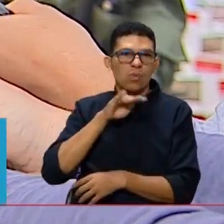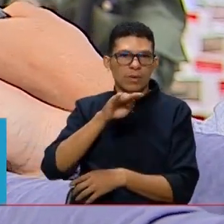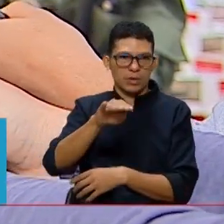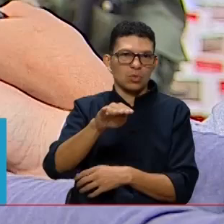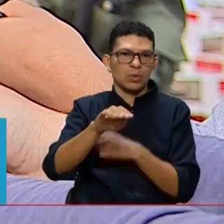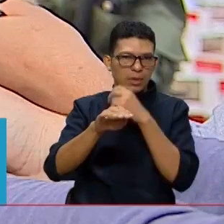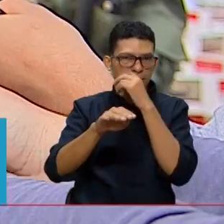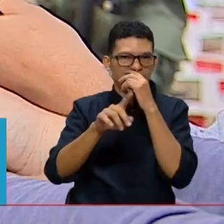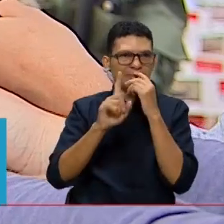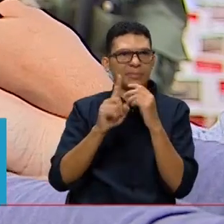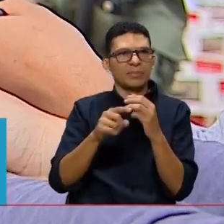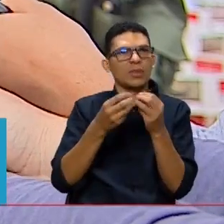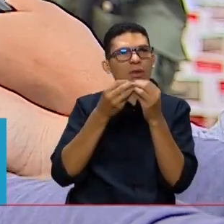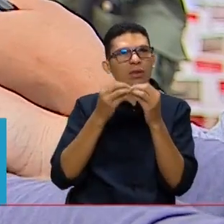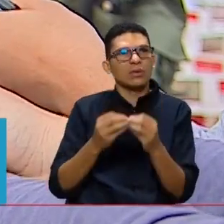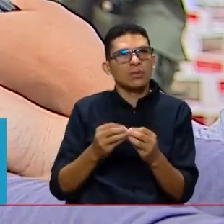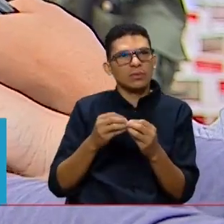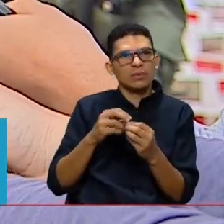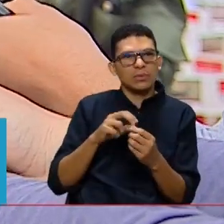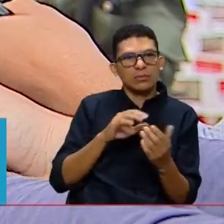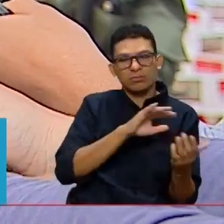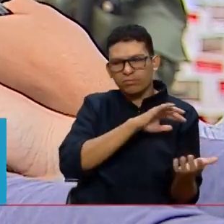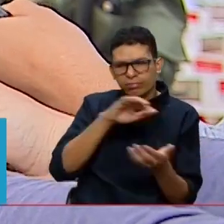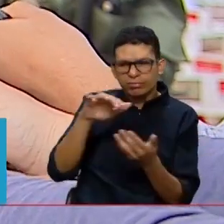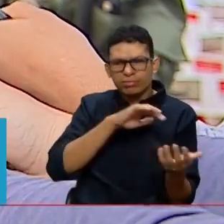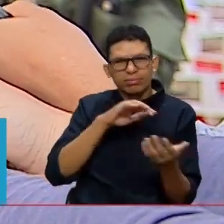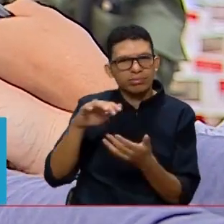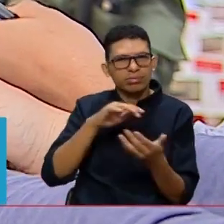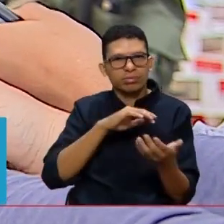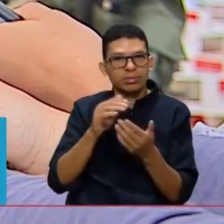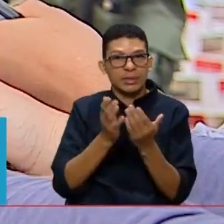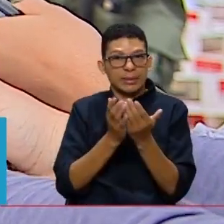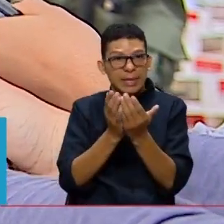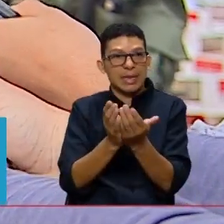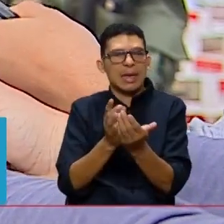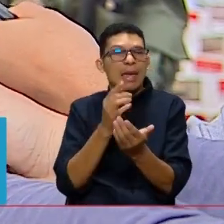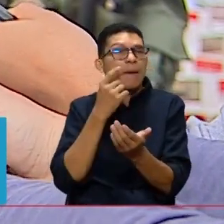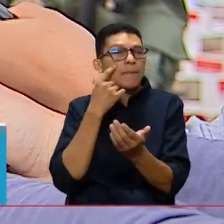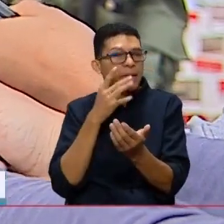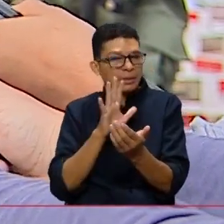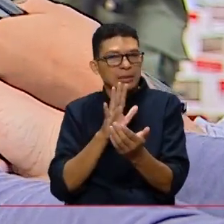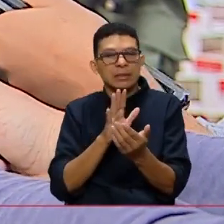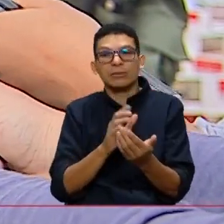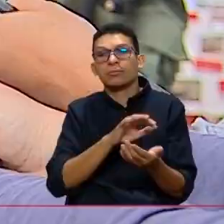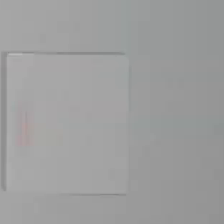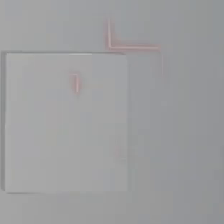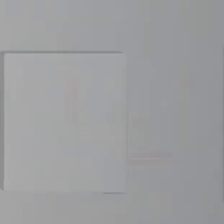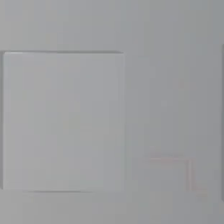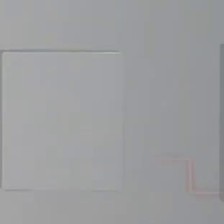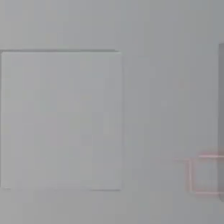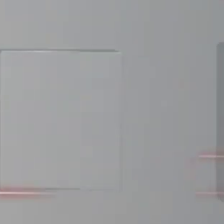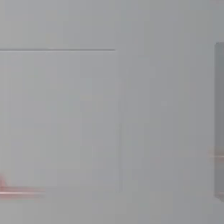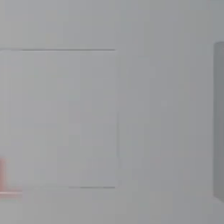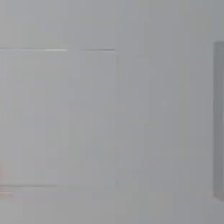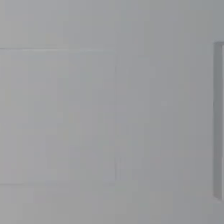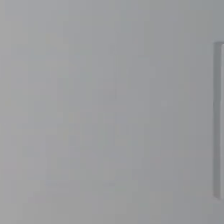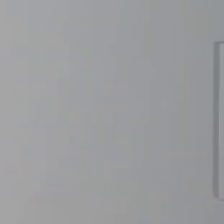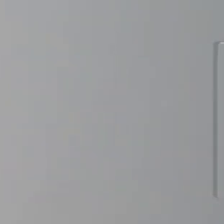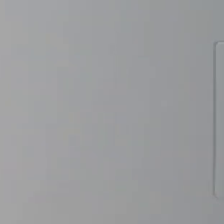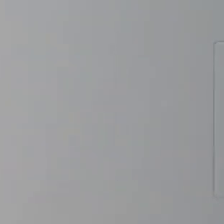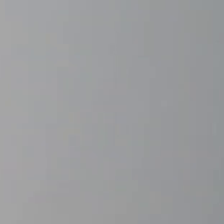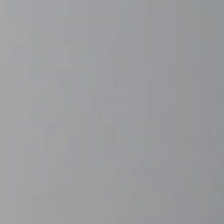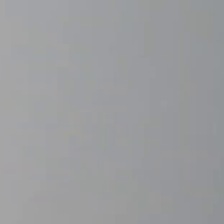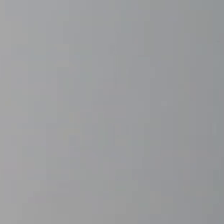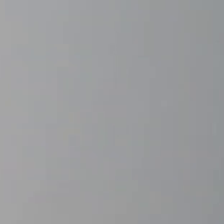Buenaventura en una modalidad de tránsito aduanero. Al parecer iba a ser enviada al Ecuador.